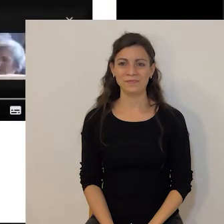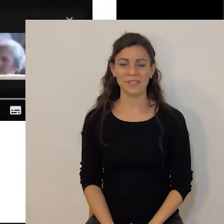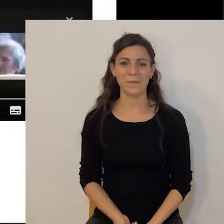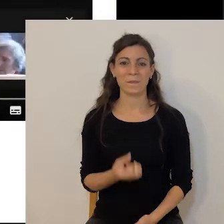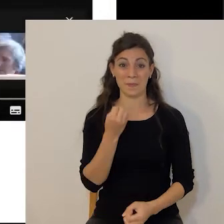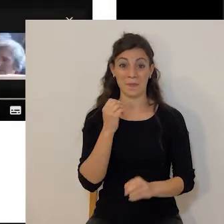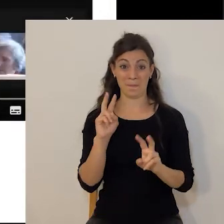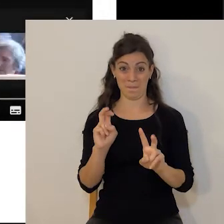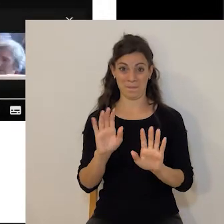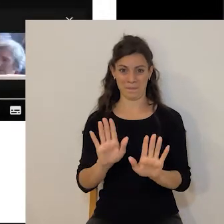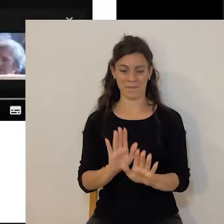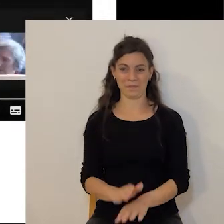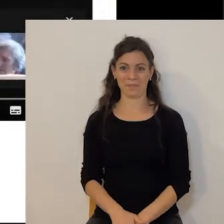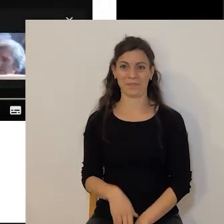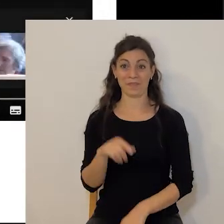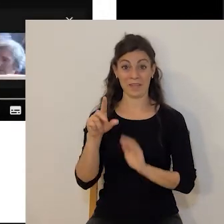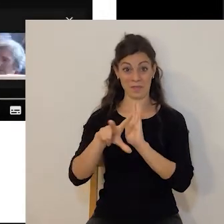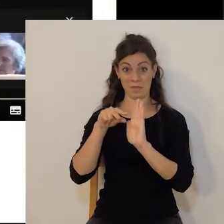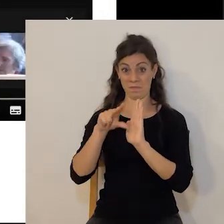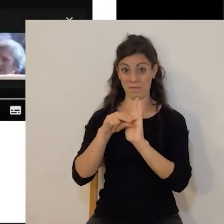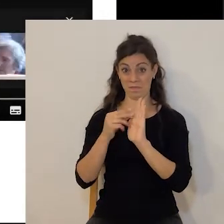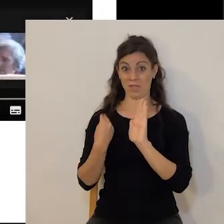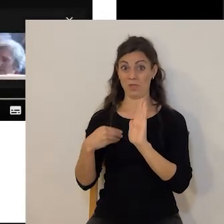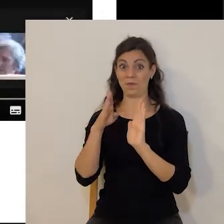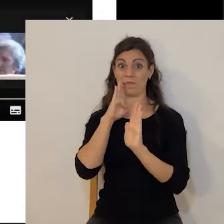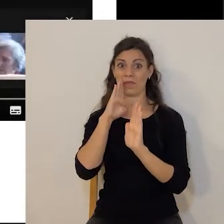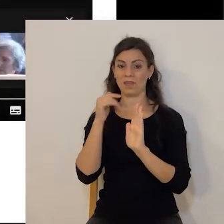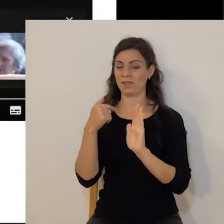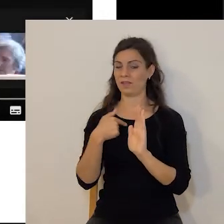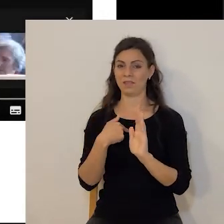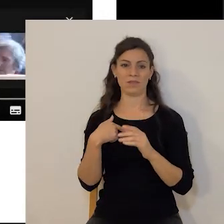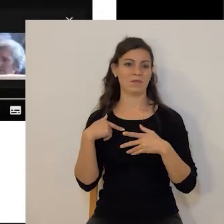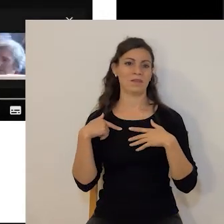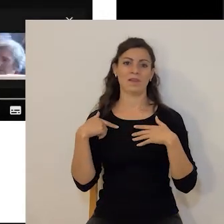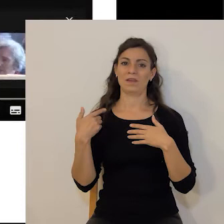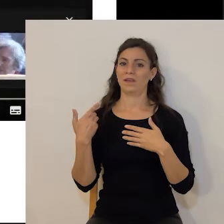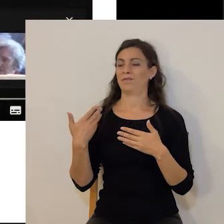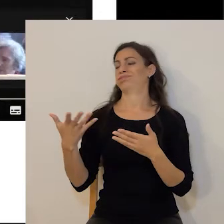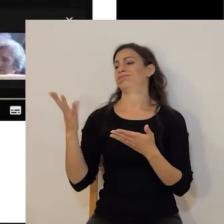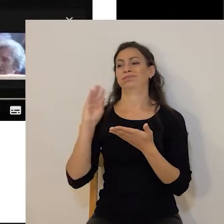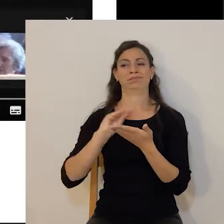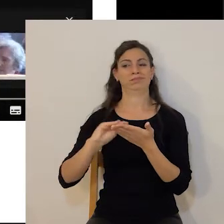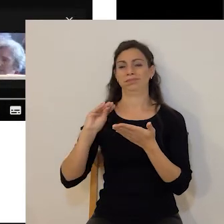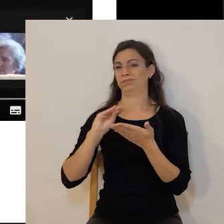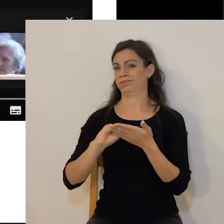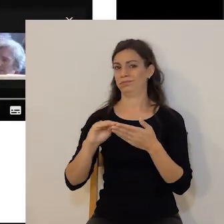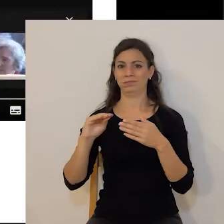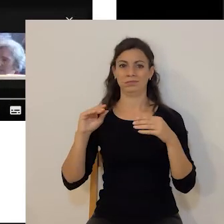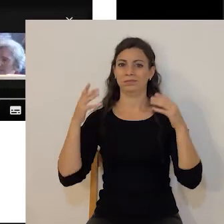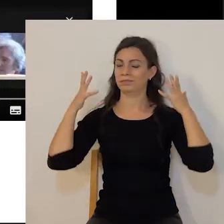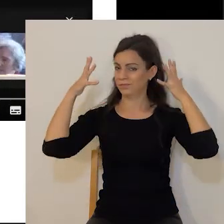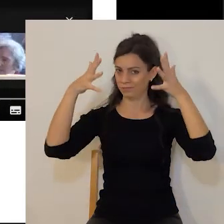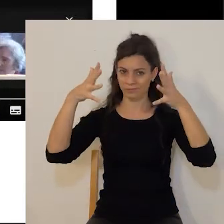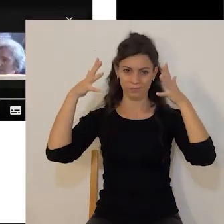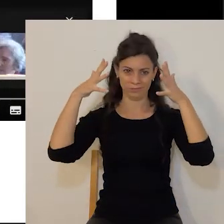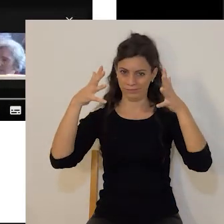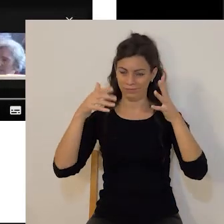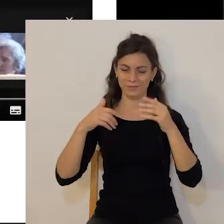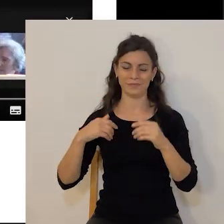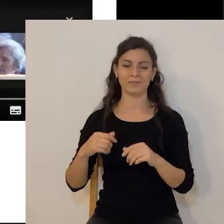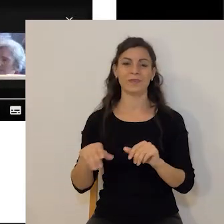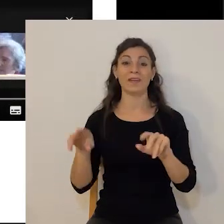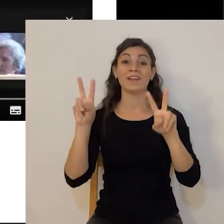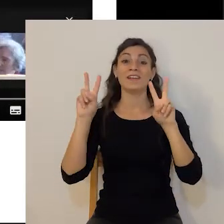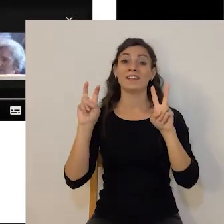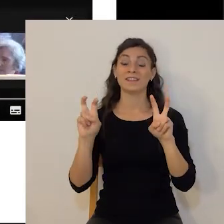Vale, yo este vídeo lo he recomendado muchísimas veces, o sea, no sé cuántas veces cuando hemos